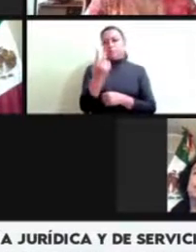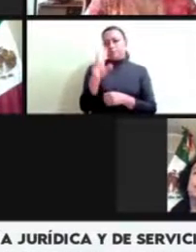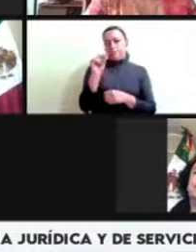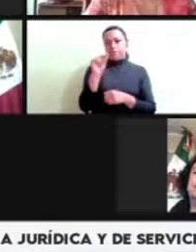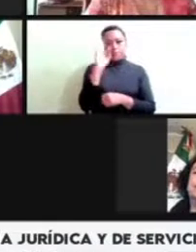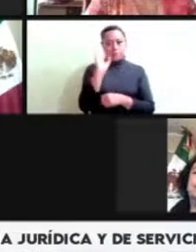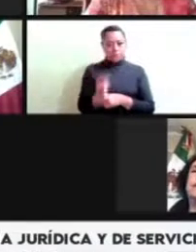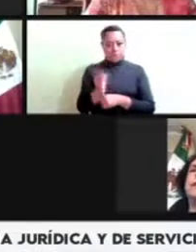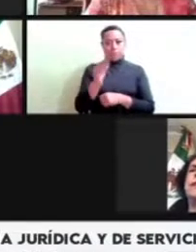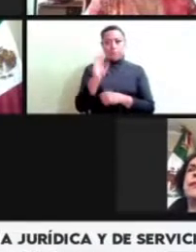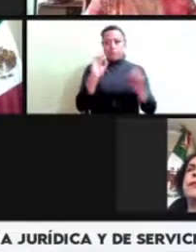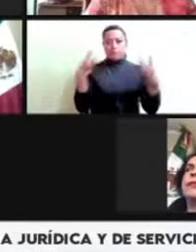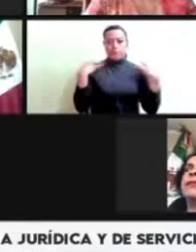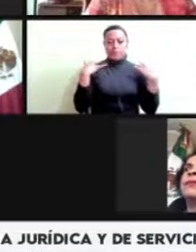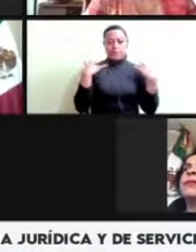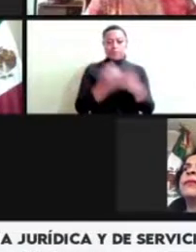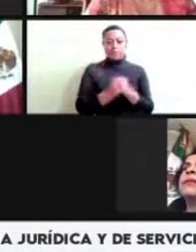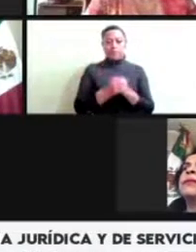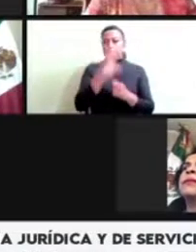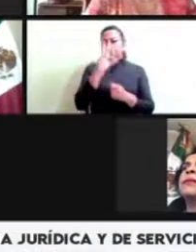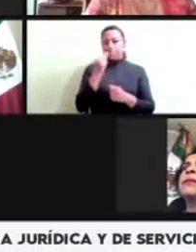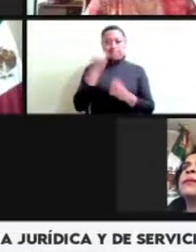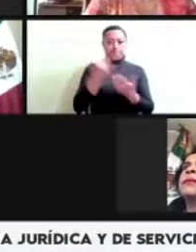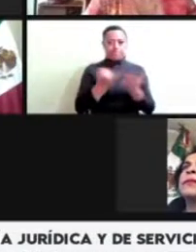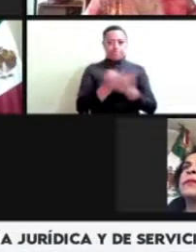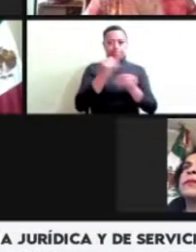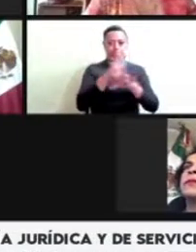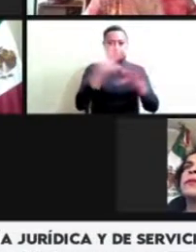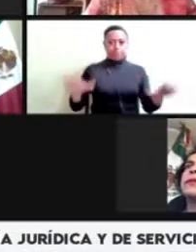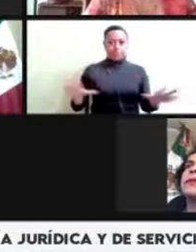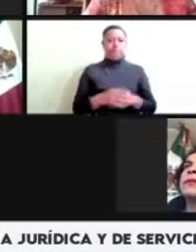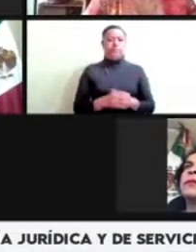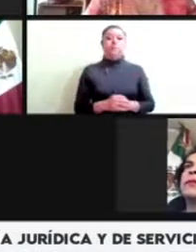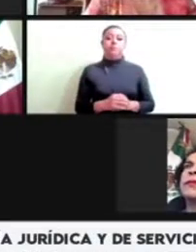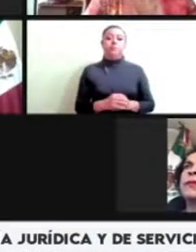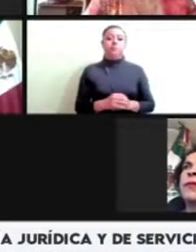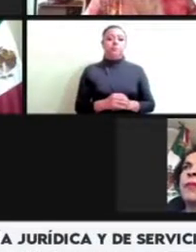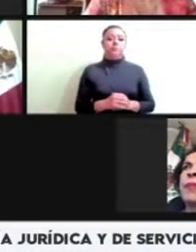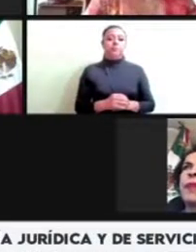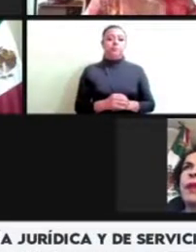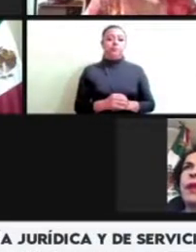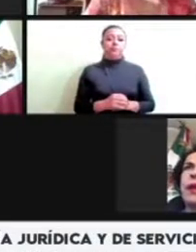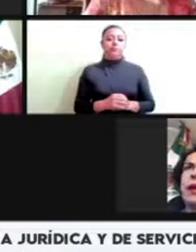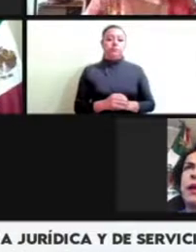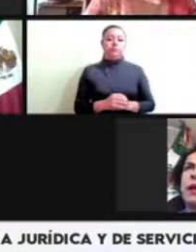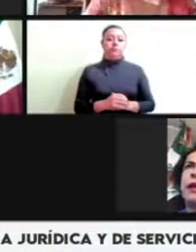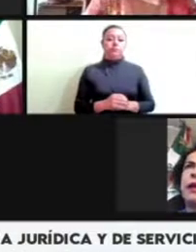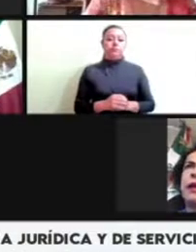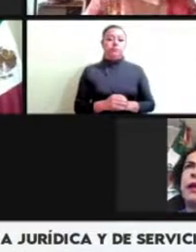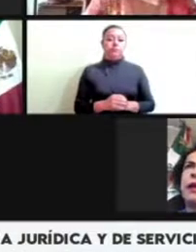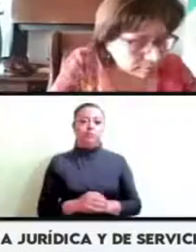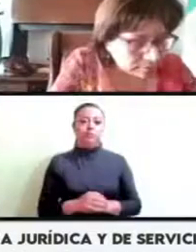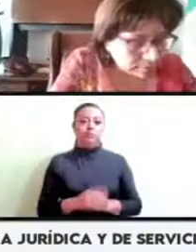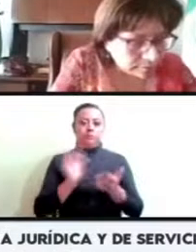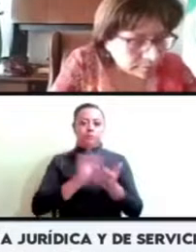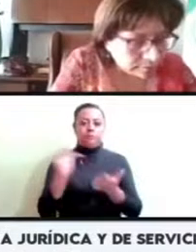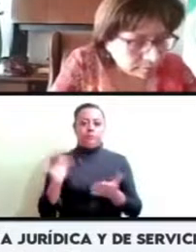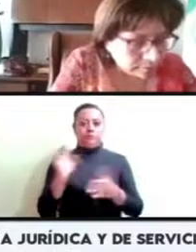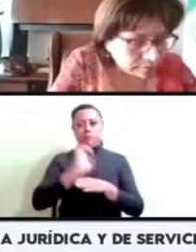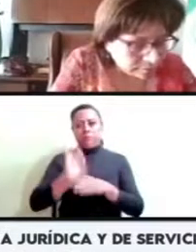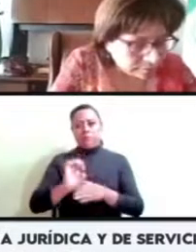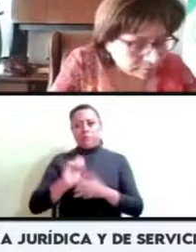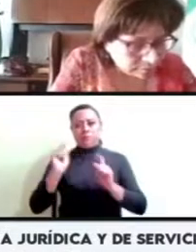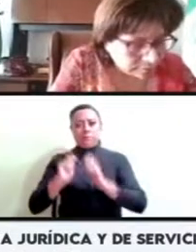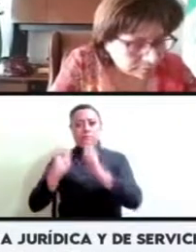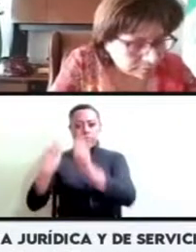0 abstenciones. No se considera de urgente y obvia resolución, diputada presidenta. Gracias. En consecuencia, se turna por esta presidencia